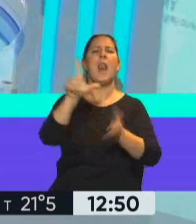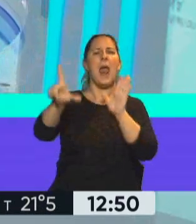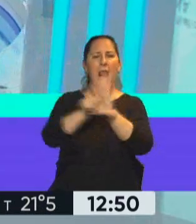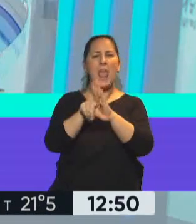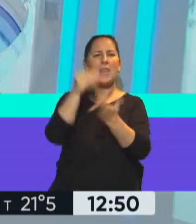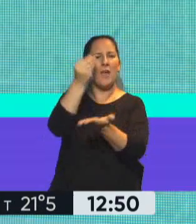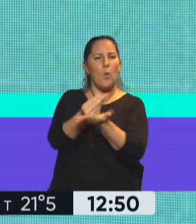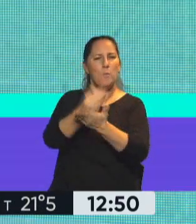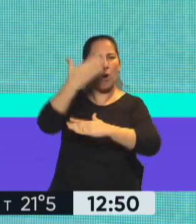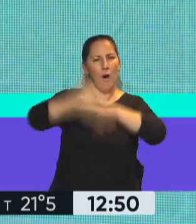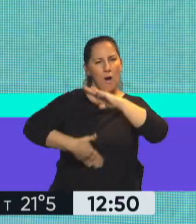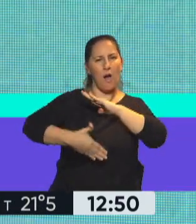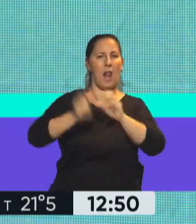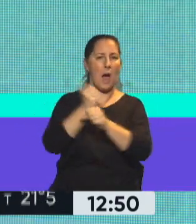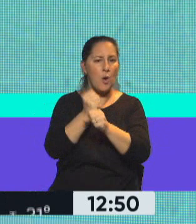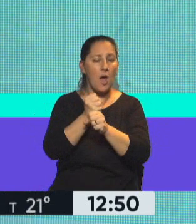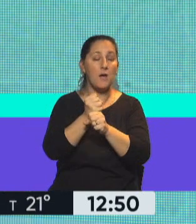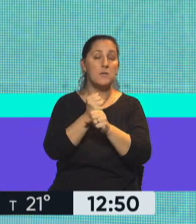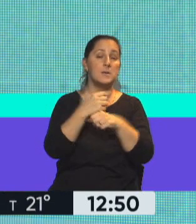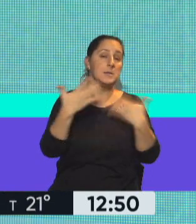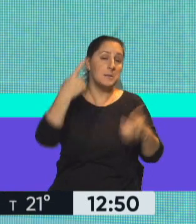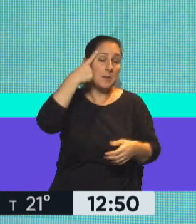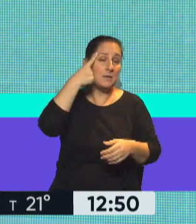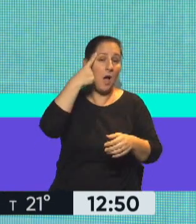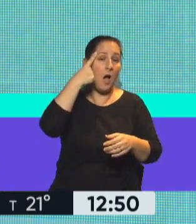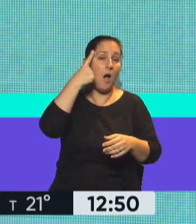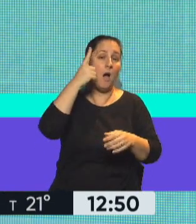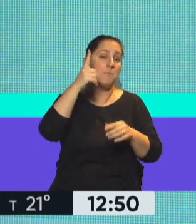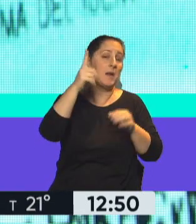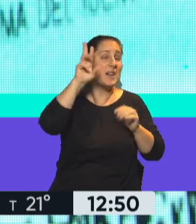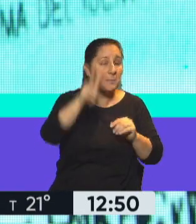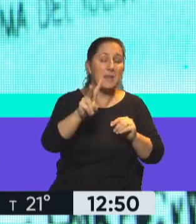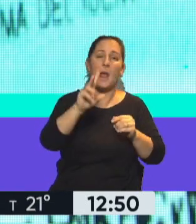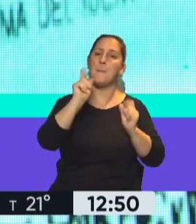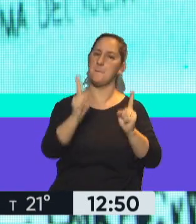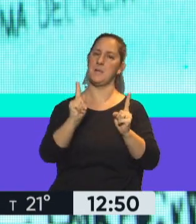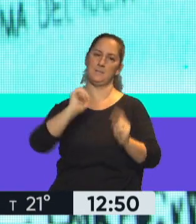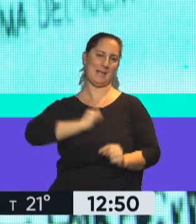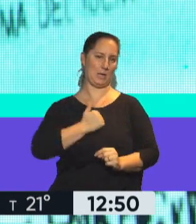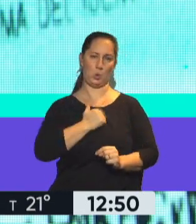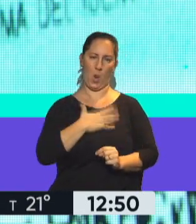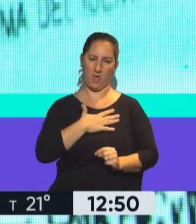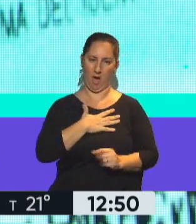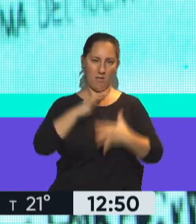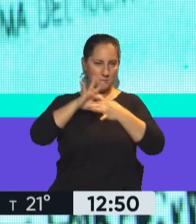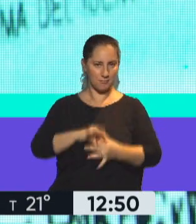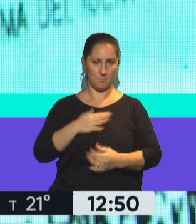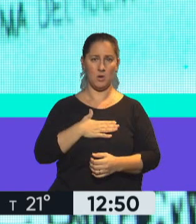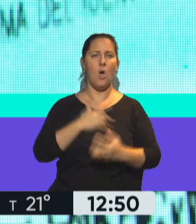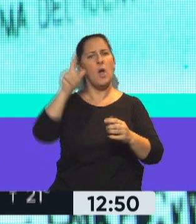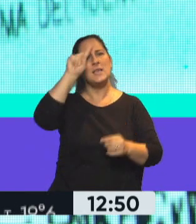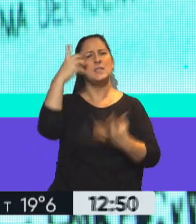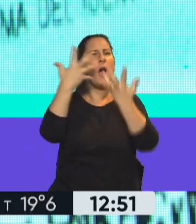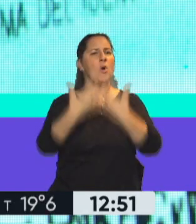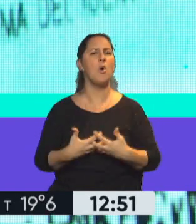uno supone que lo que se debería respetar es el sexo autopercibido. Bueno, exactamente, pero ¿de qué manera lo va a organizar el Estado? En principio